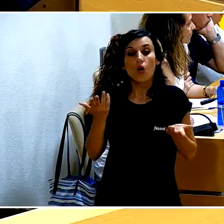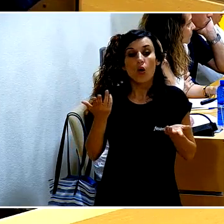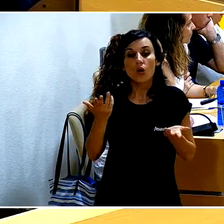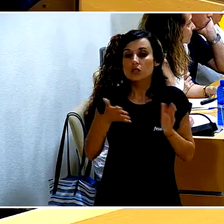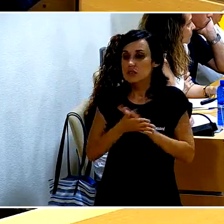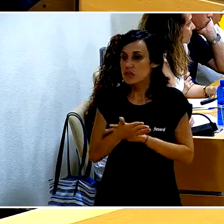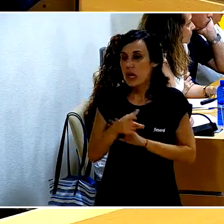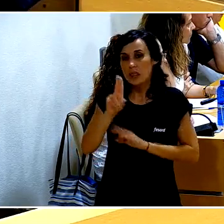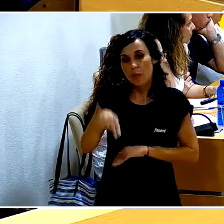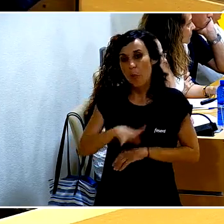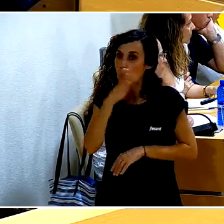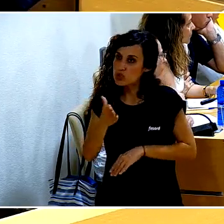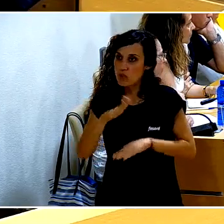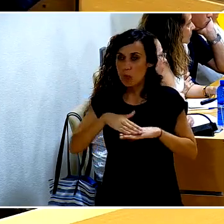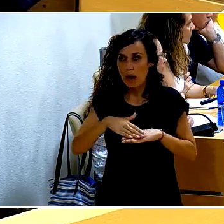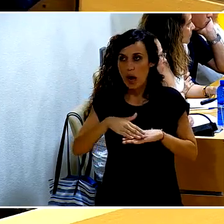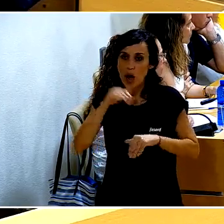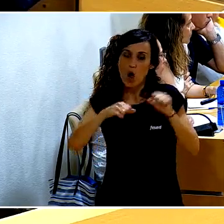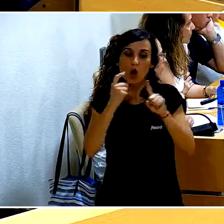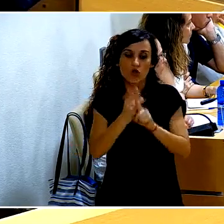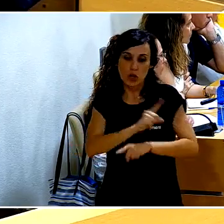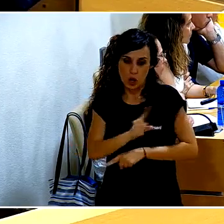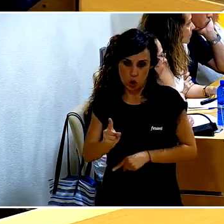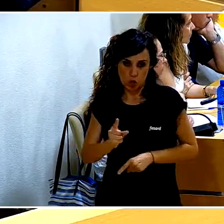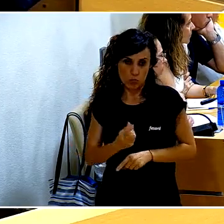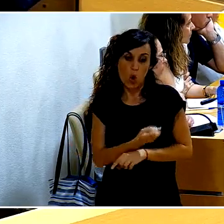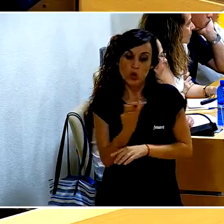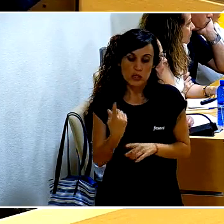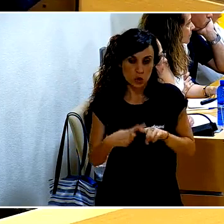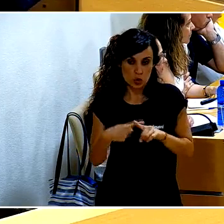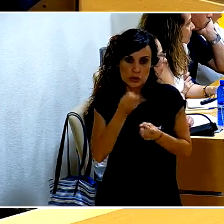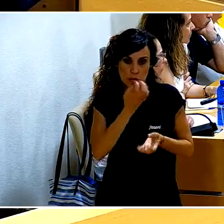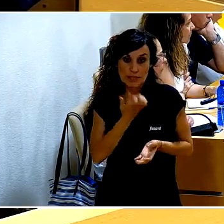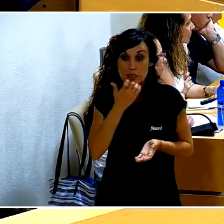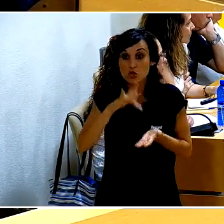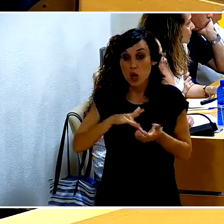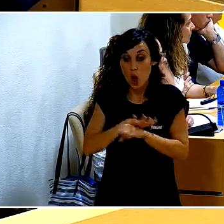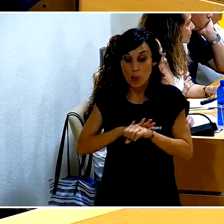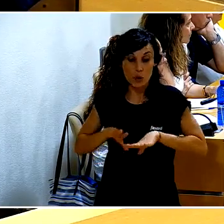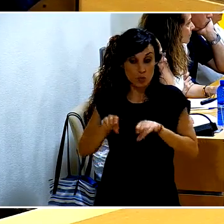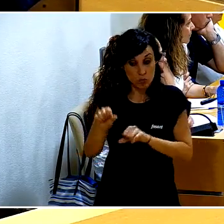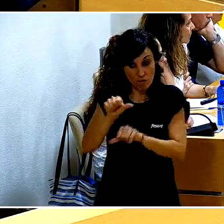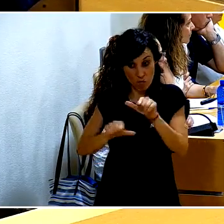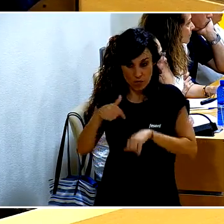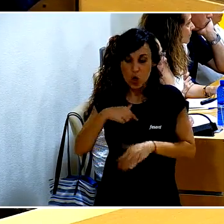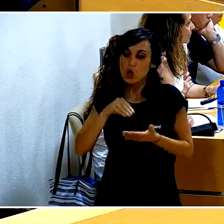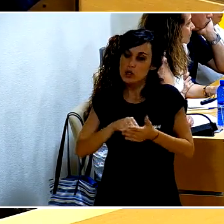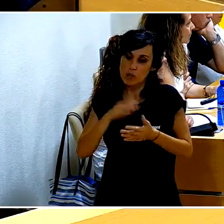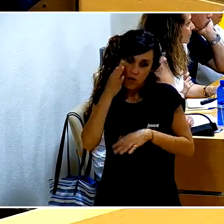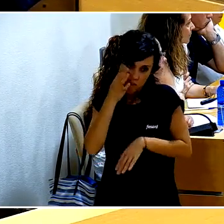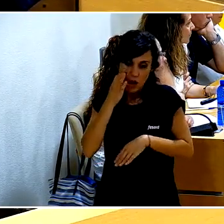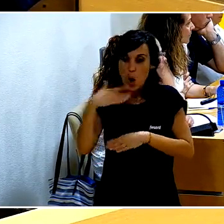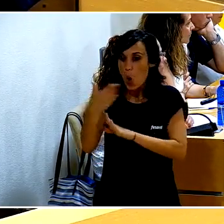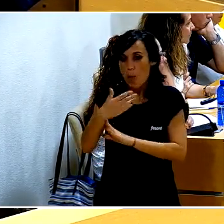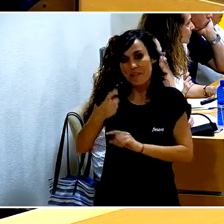un motivo para que votemos en contra de otras cosas que están bien. Si algún día recuperamos el gobierno, desde luego no habrá ninguna otra